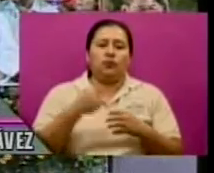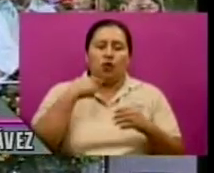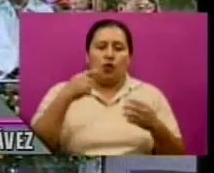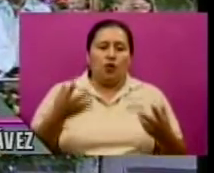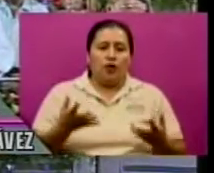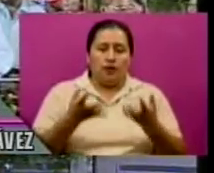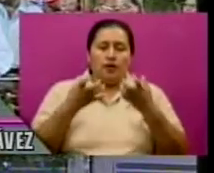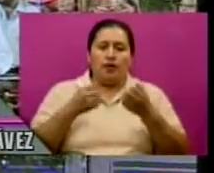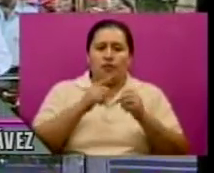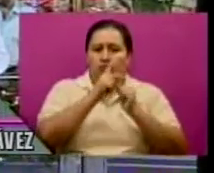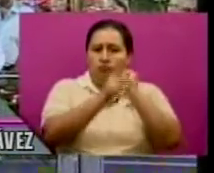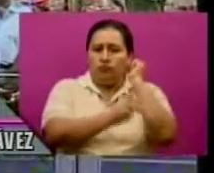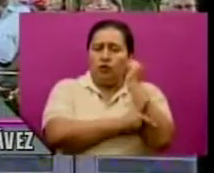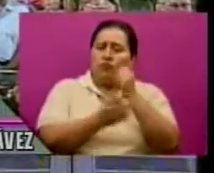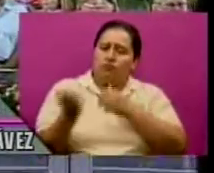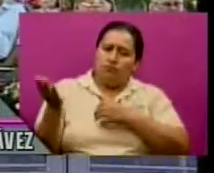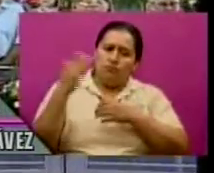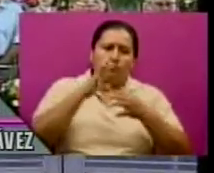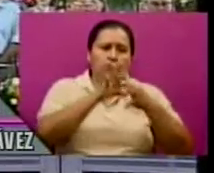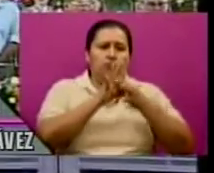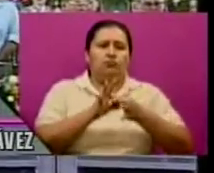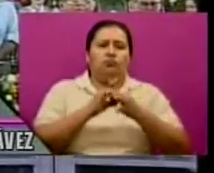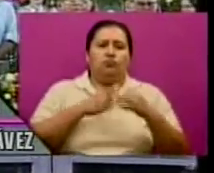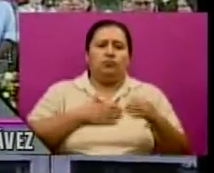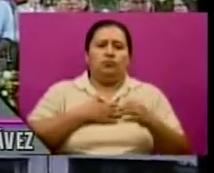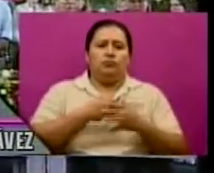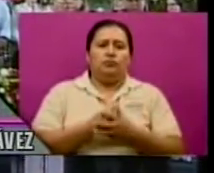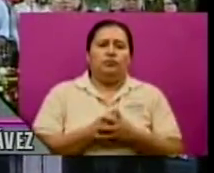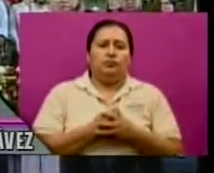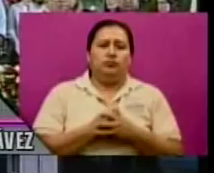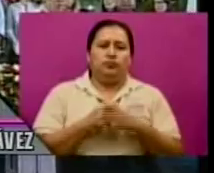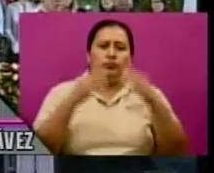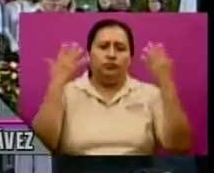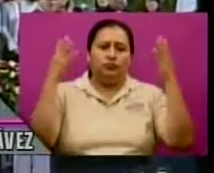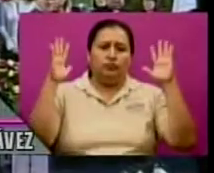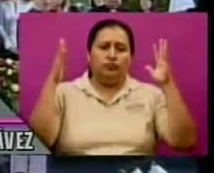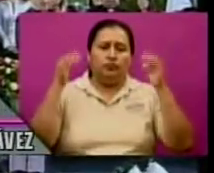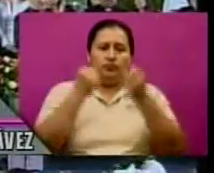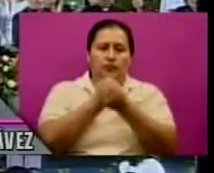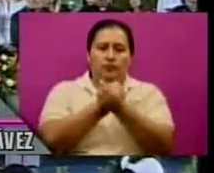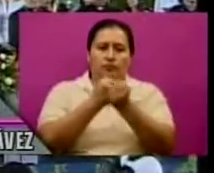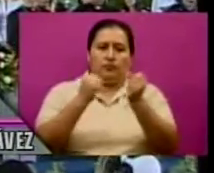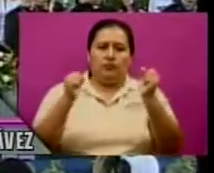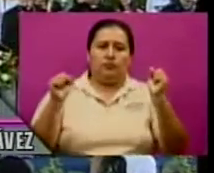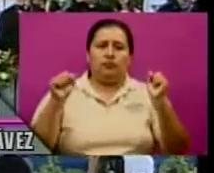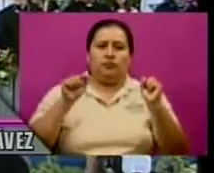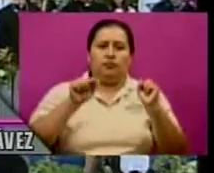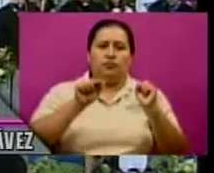Hallelujah.